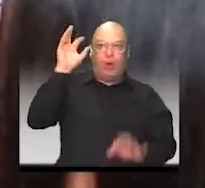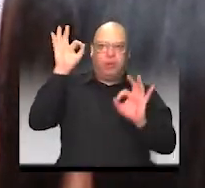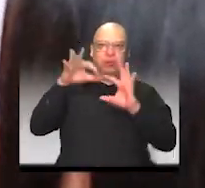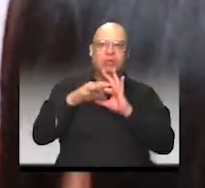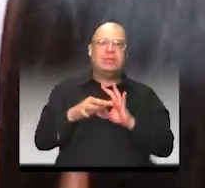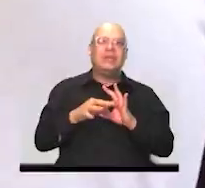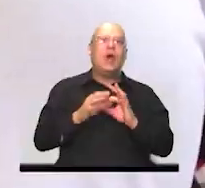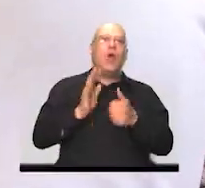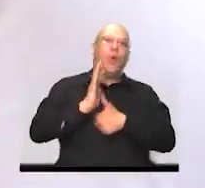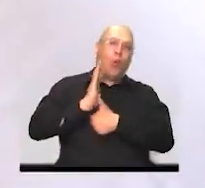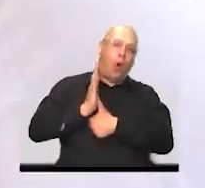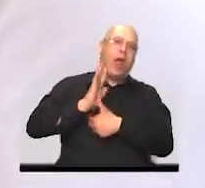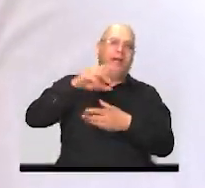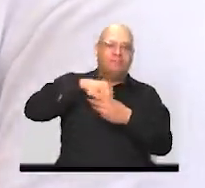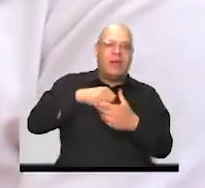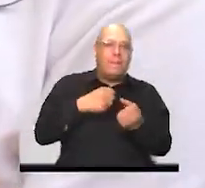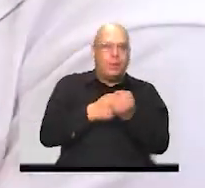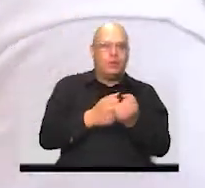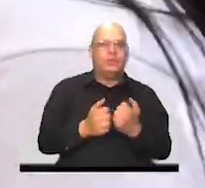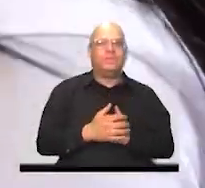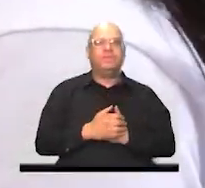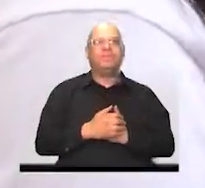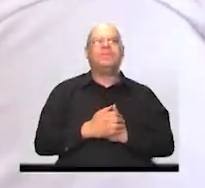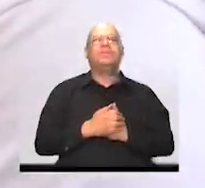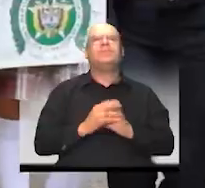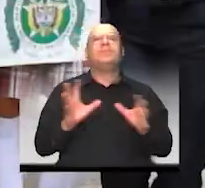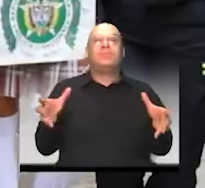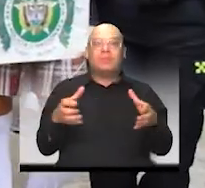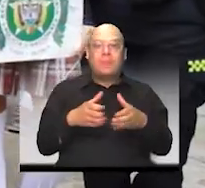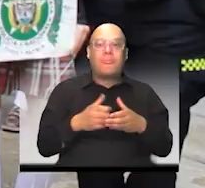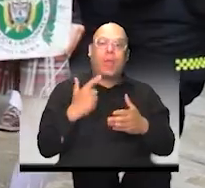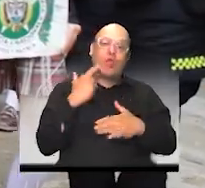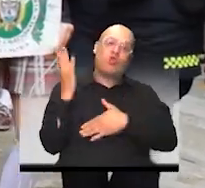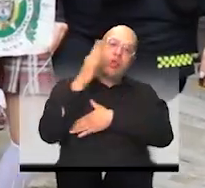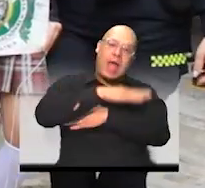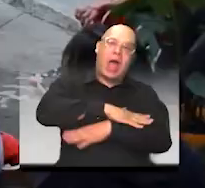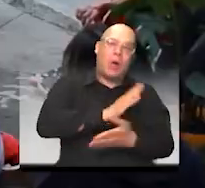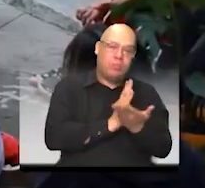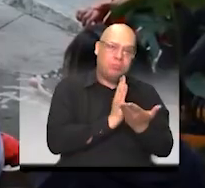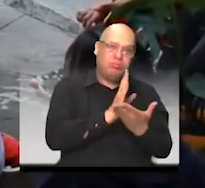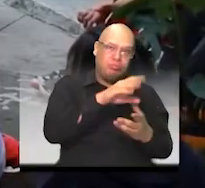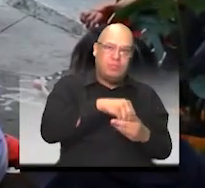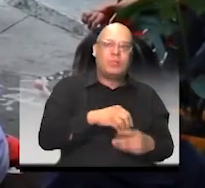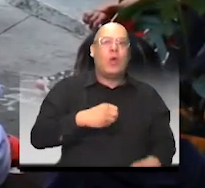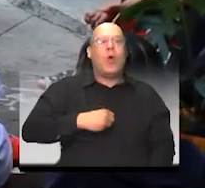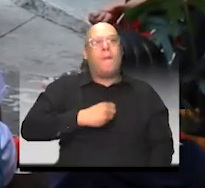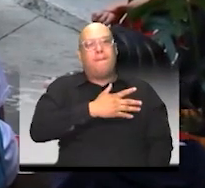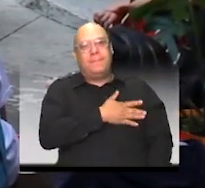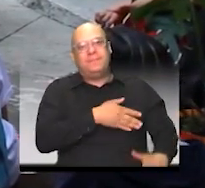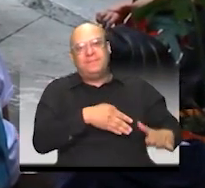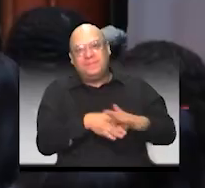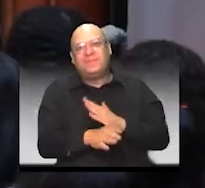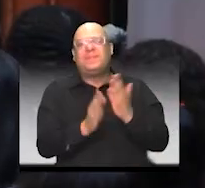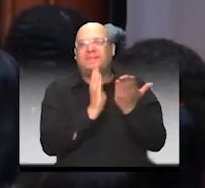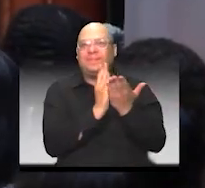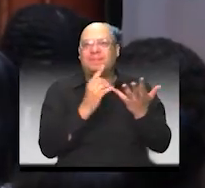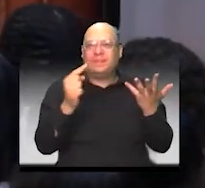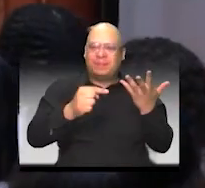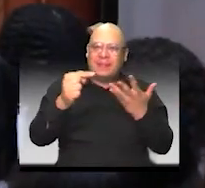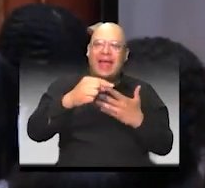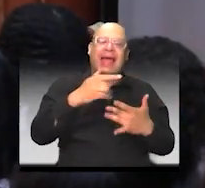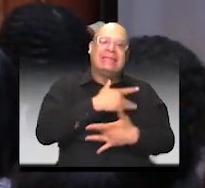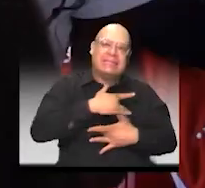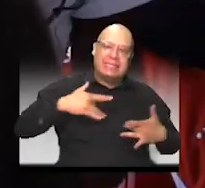atención integral UAI, jornada única en algunas instituciones educativas, oportunidad de acceso a la oferta educativa en